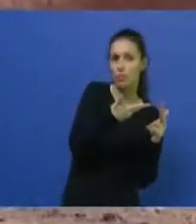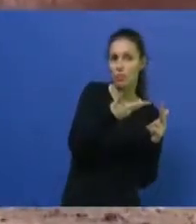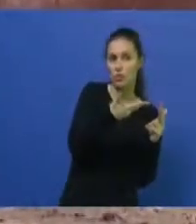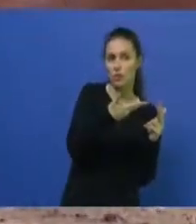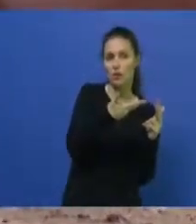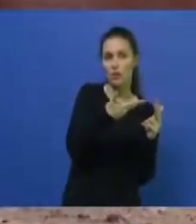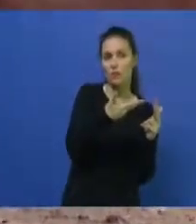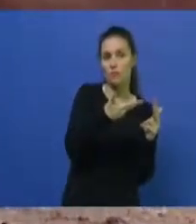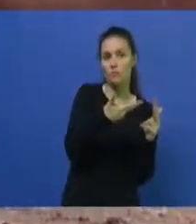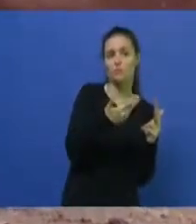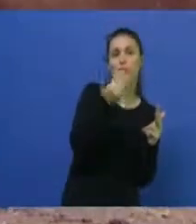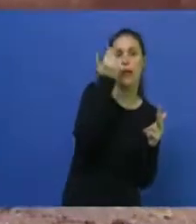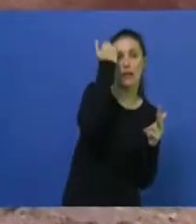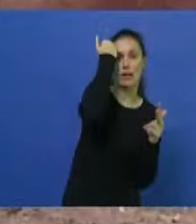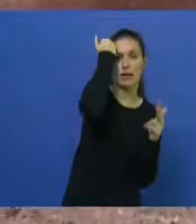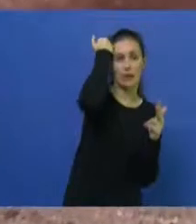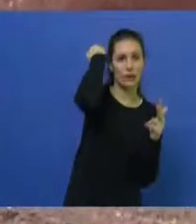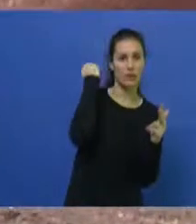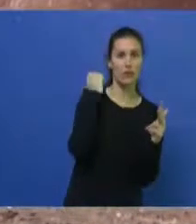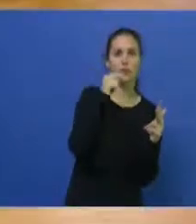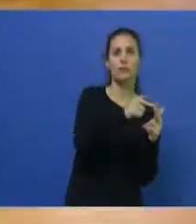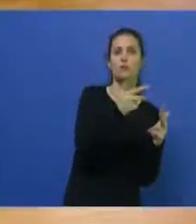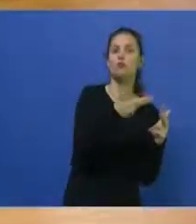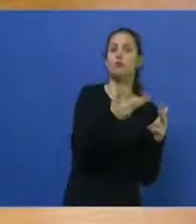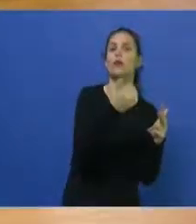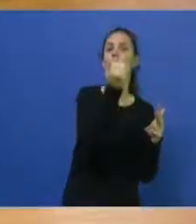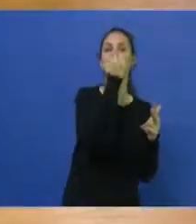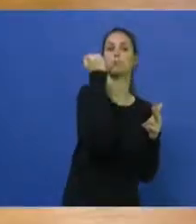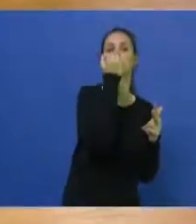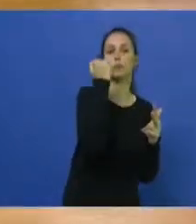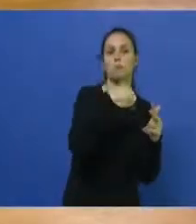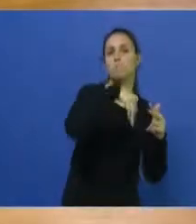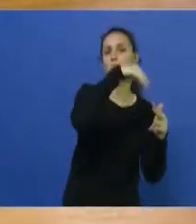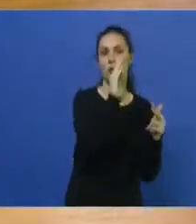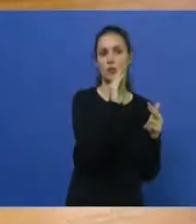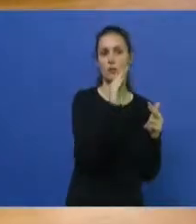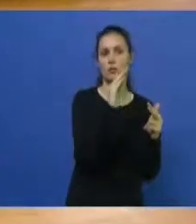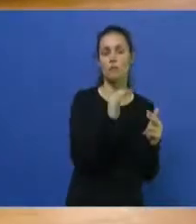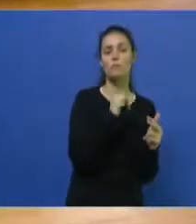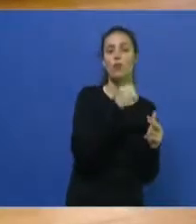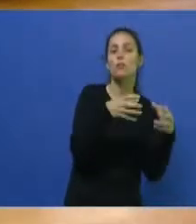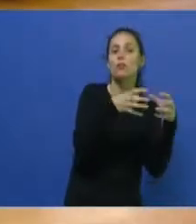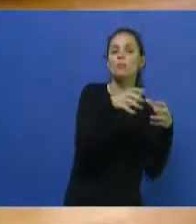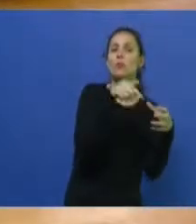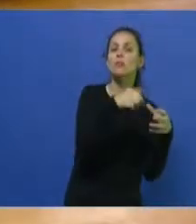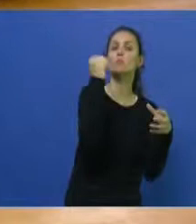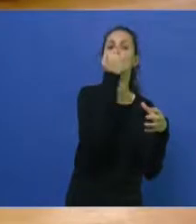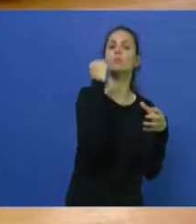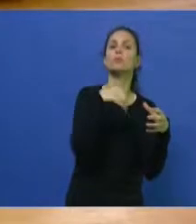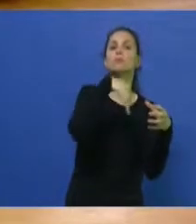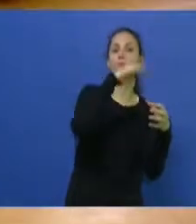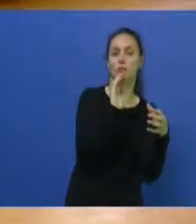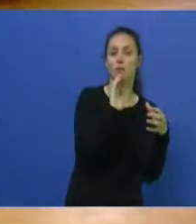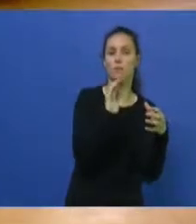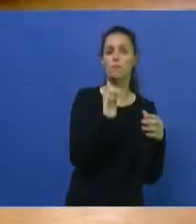que Gil va a priorizar, digamos. Va a priorizar, que le planteó a su equipo como prioritario, y también le planteó